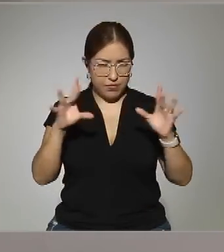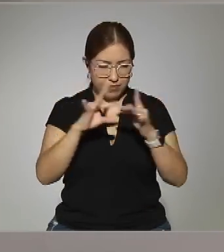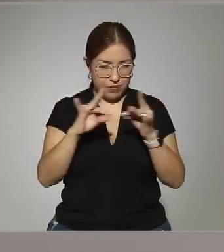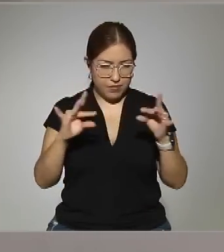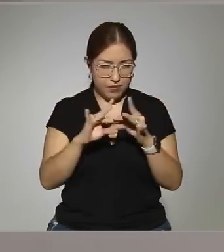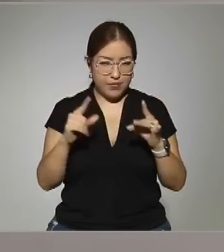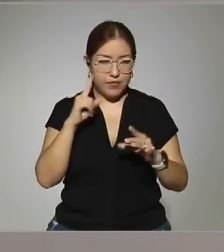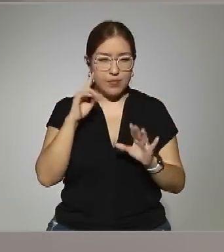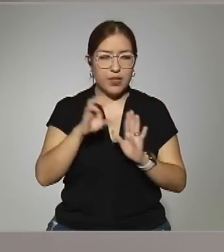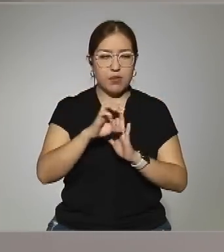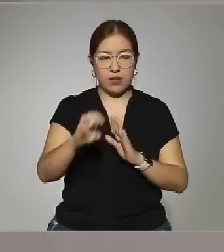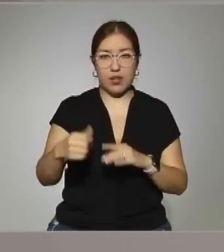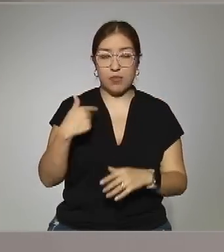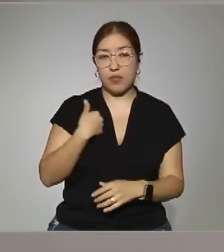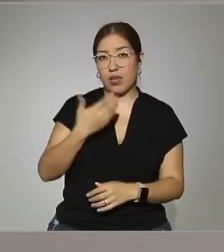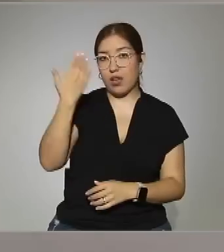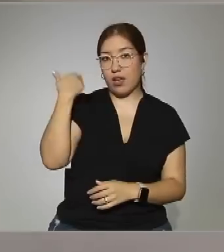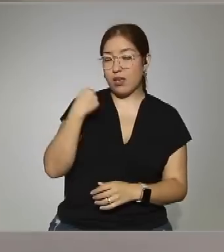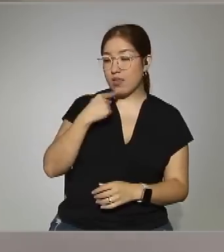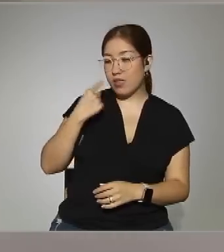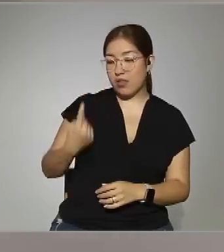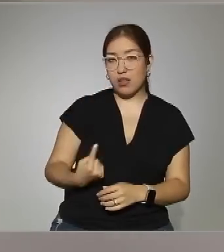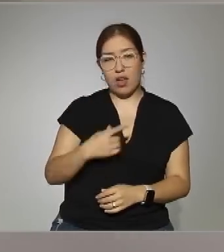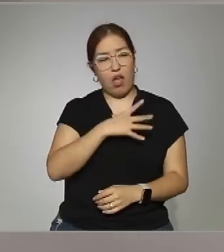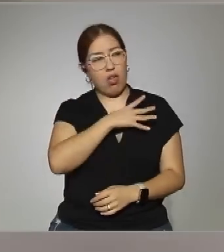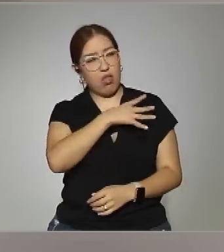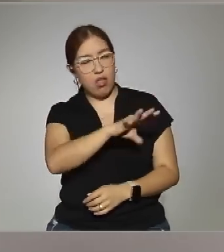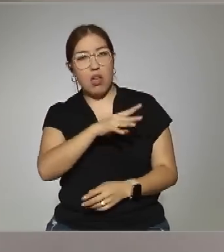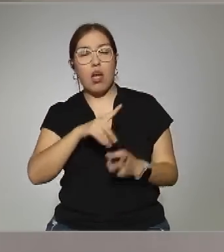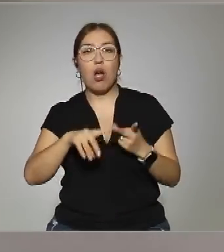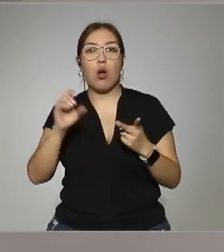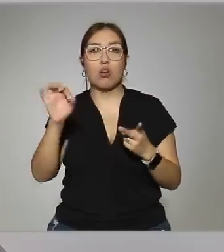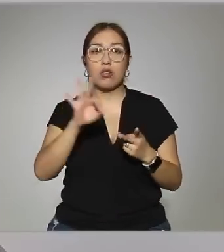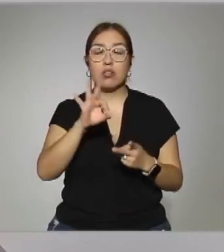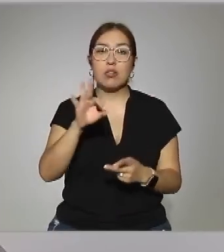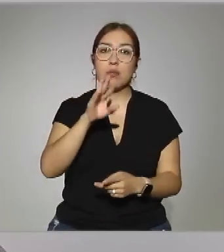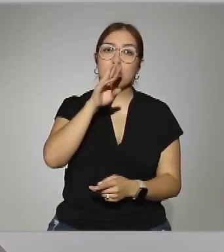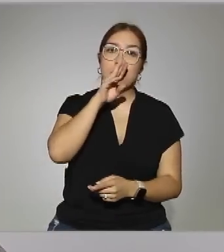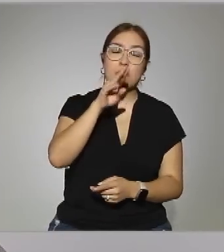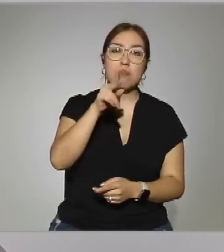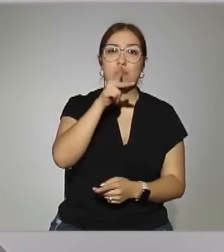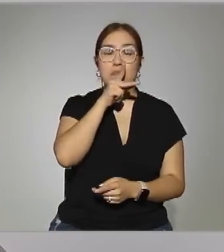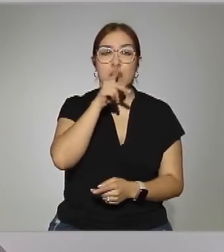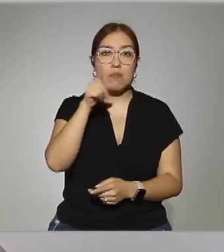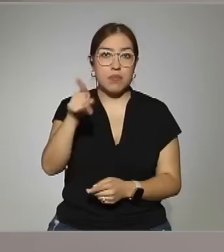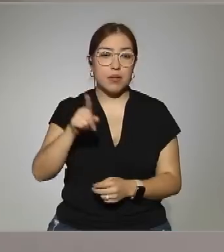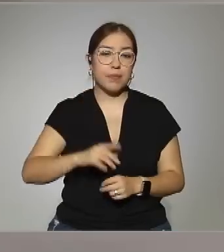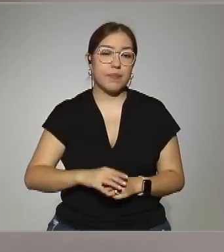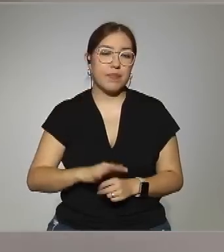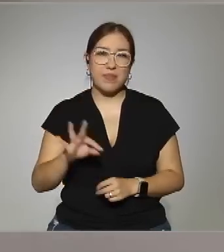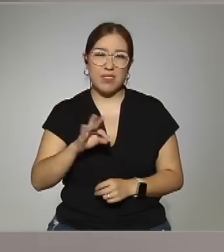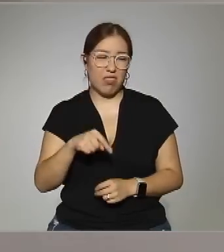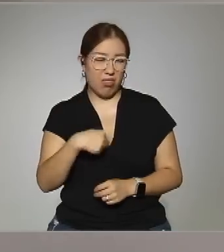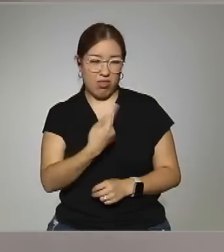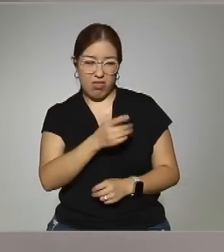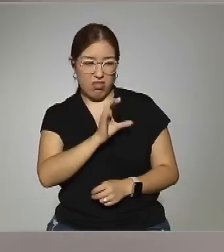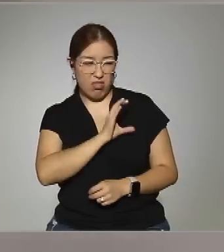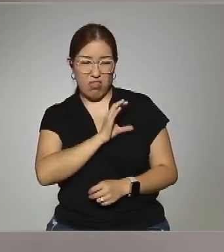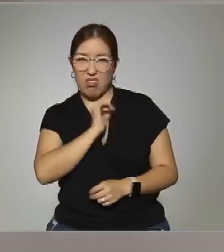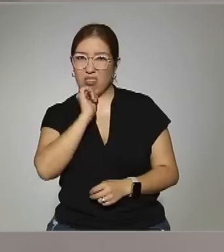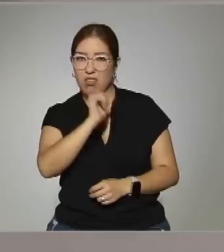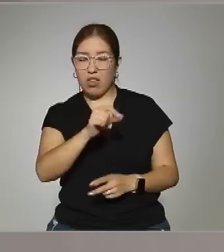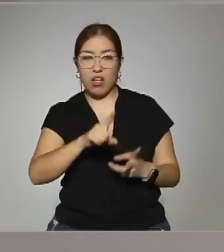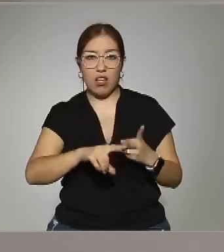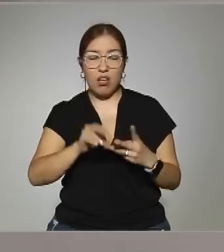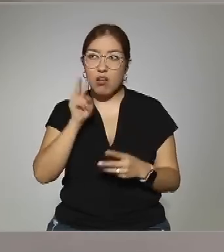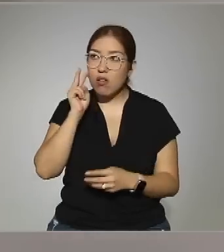por ejemplo, si a mí me rechazaron de niña, si hubo un evento en el que mi mamá o mi papá no me quiso, se trató de suicidar enfrente mío,